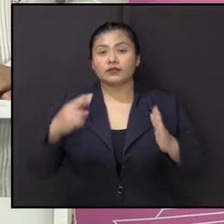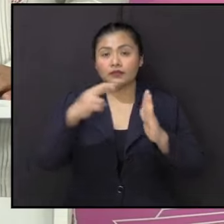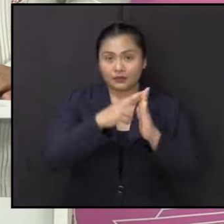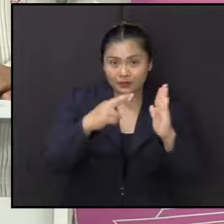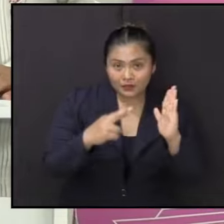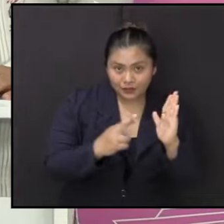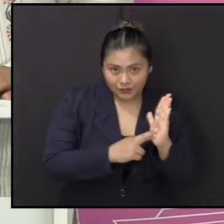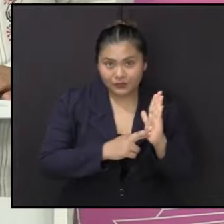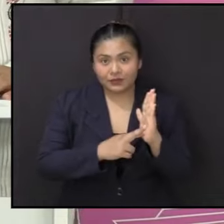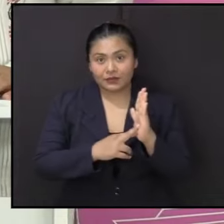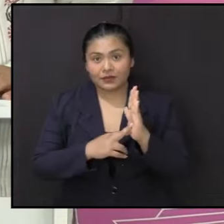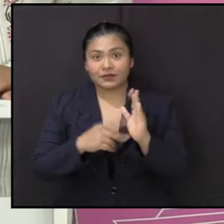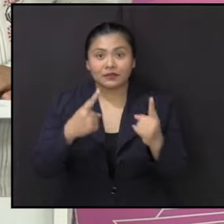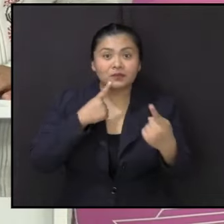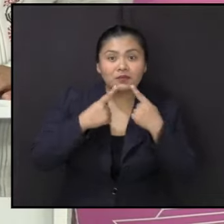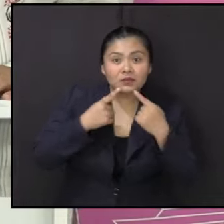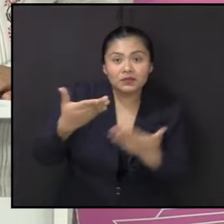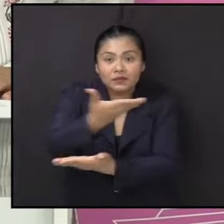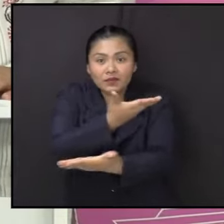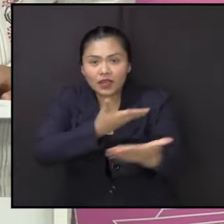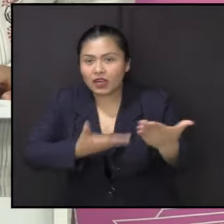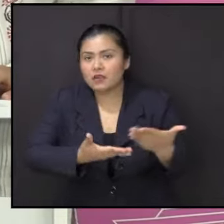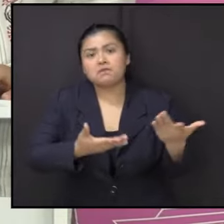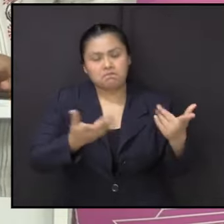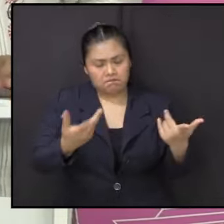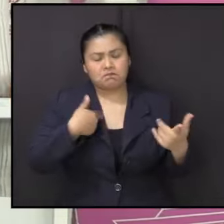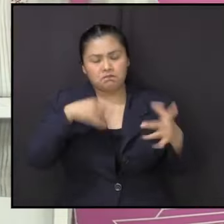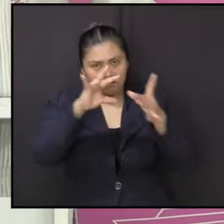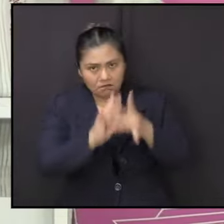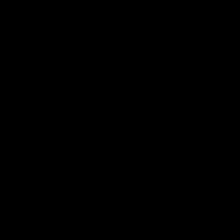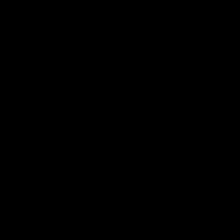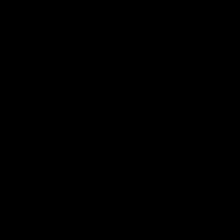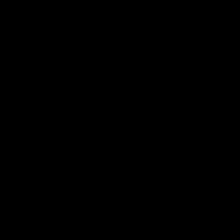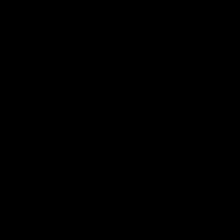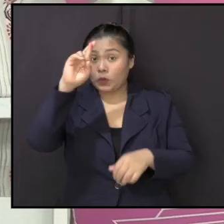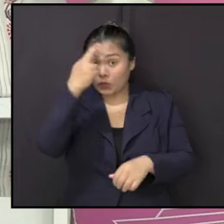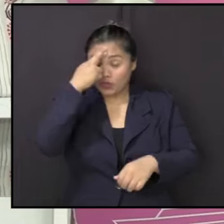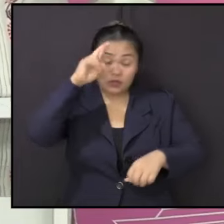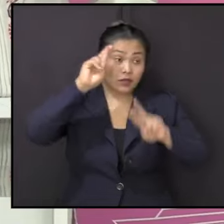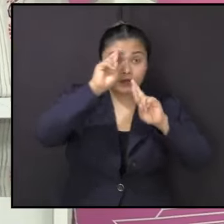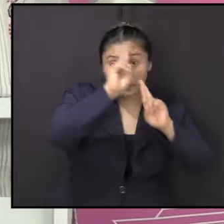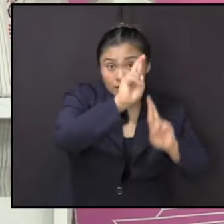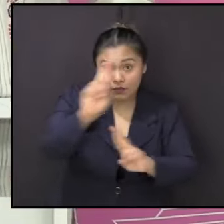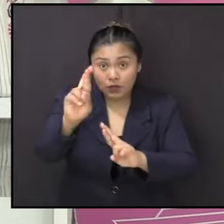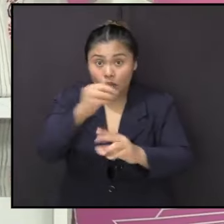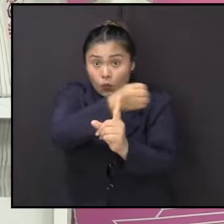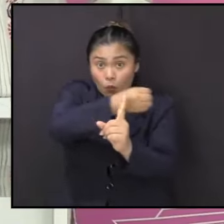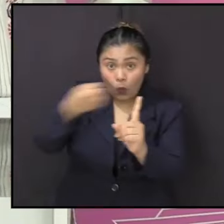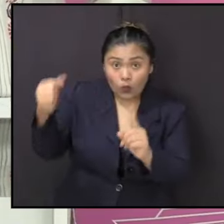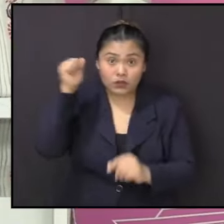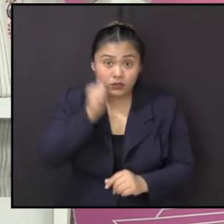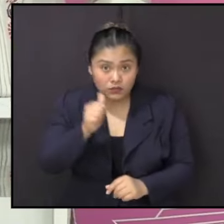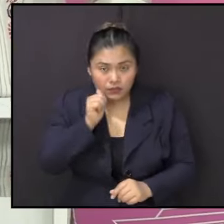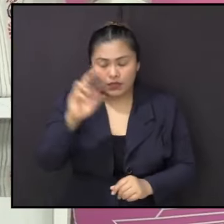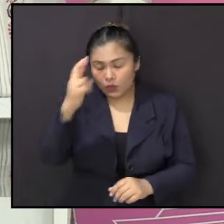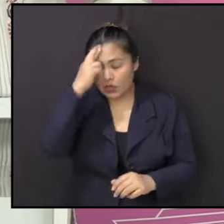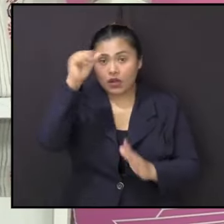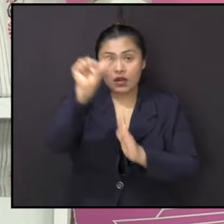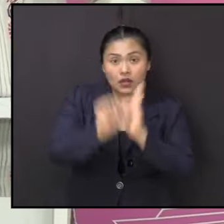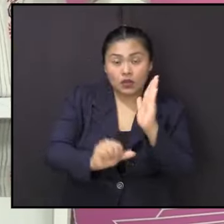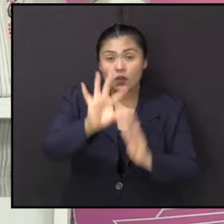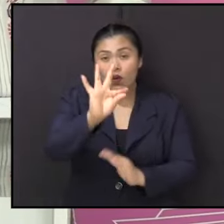Las reglas del debate para los candidatos y las candidatas son las siguientes. Establecer el orden y el respeto entre ustedes. Con base al artículo 42, numeral